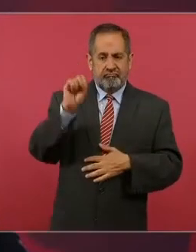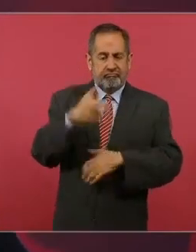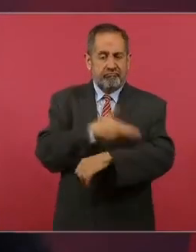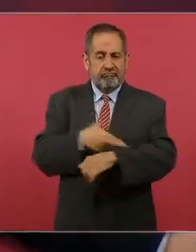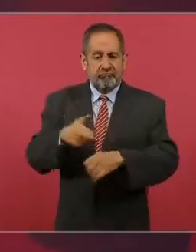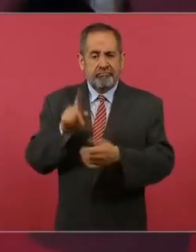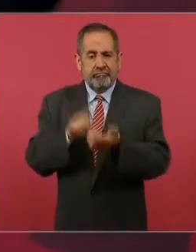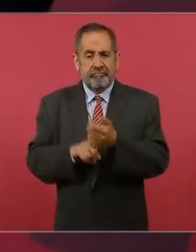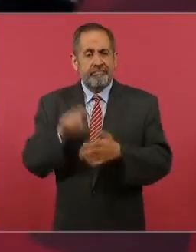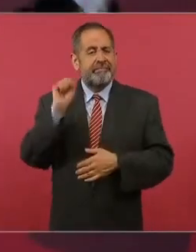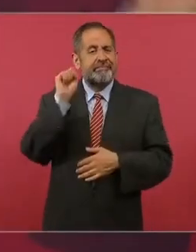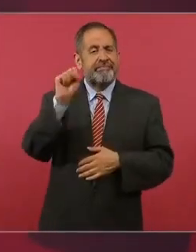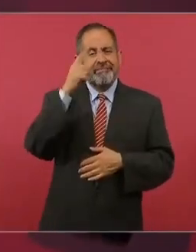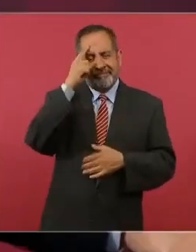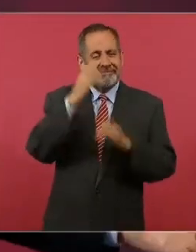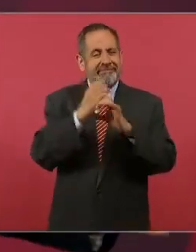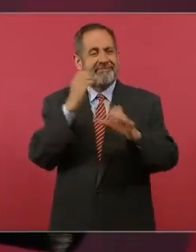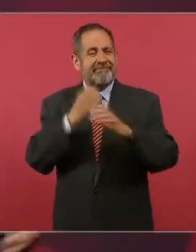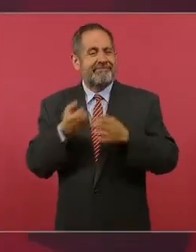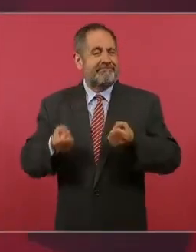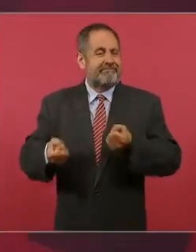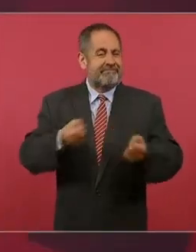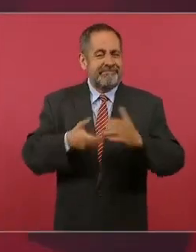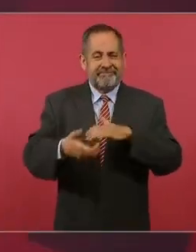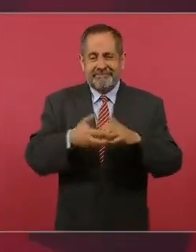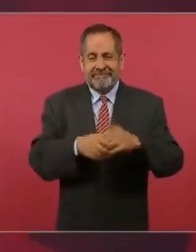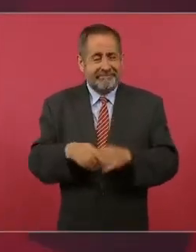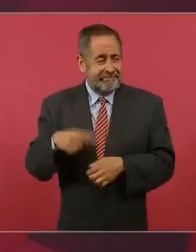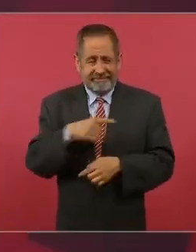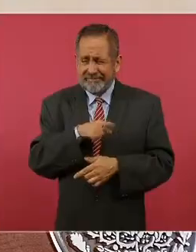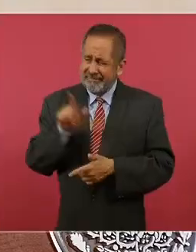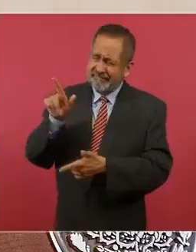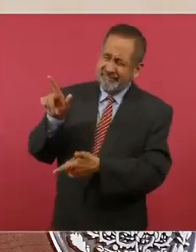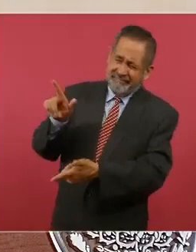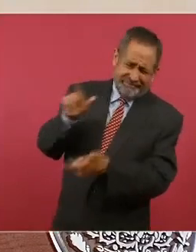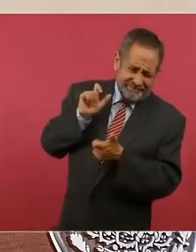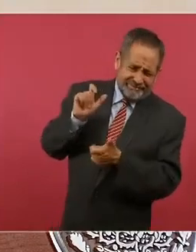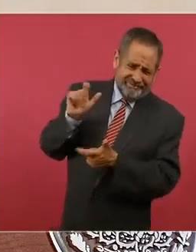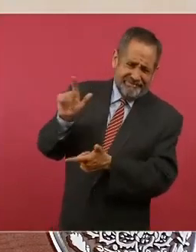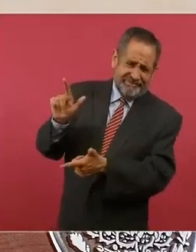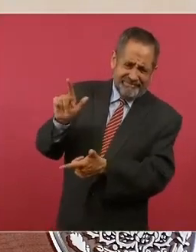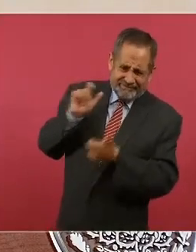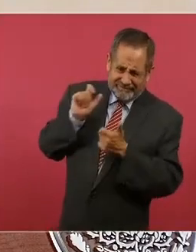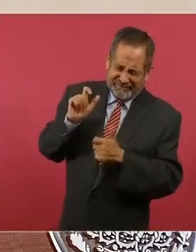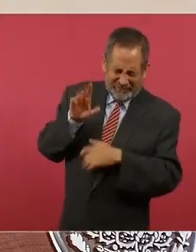un sindicato de transportistas. Cobraban lo que querían